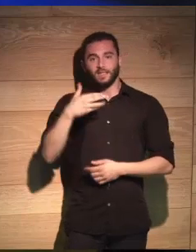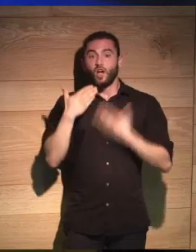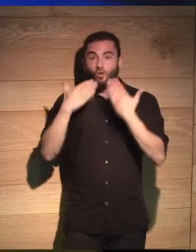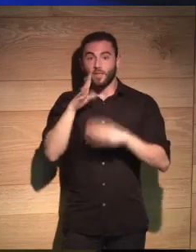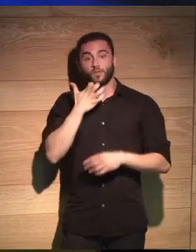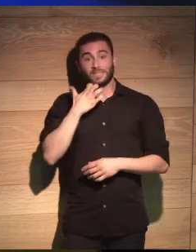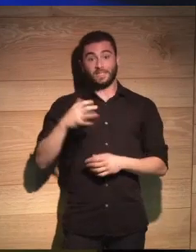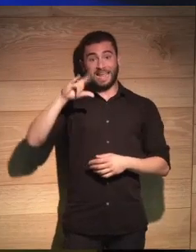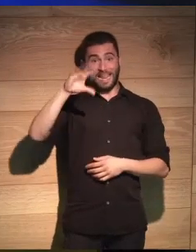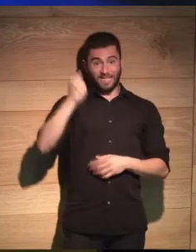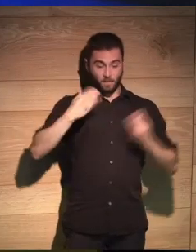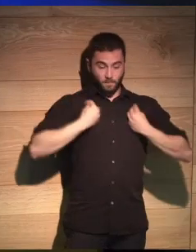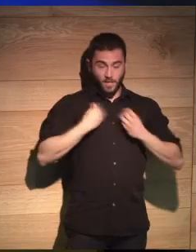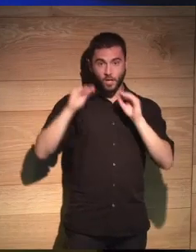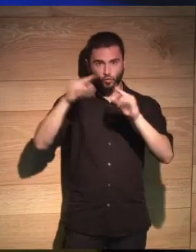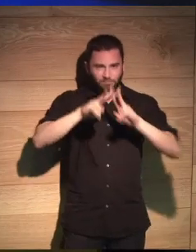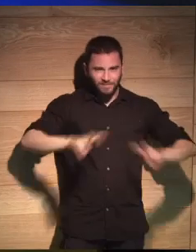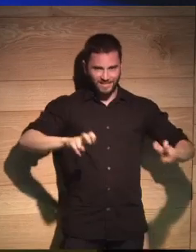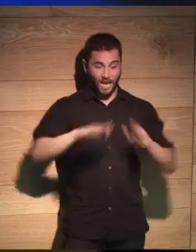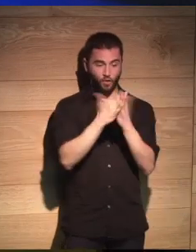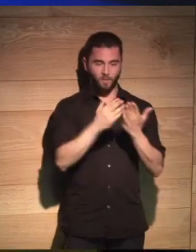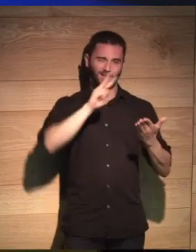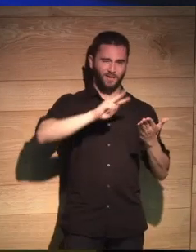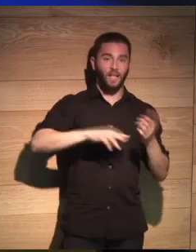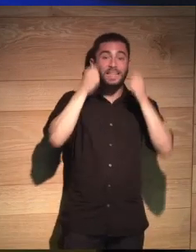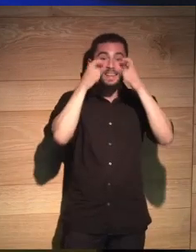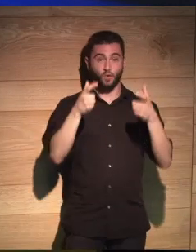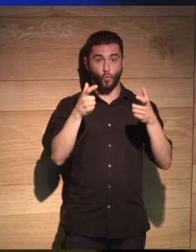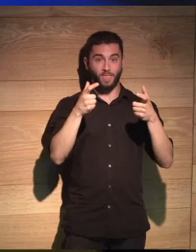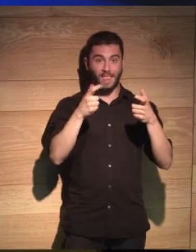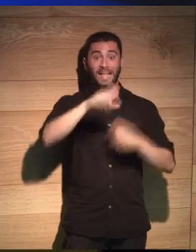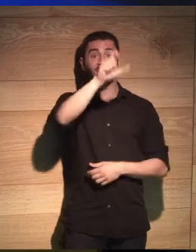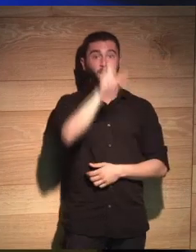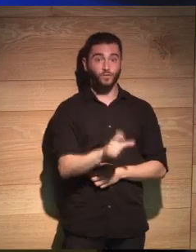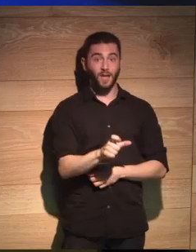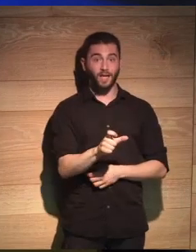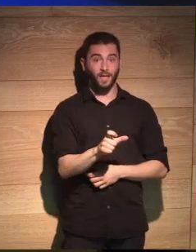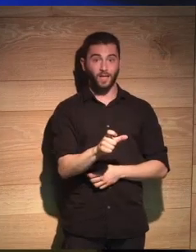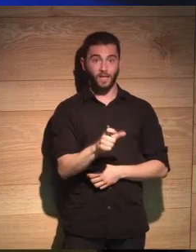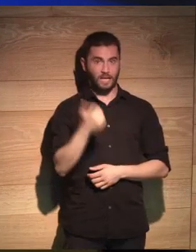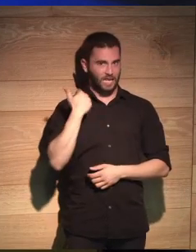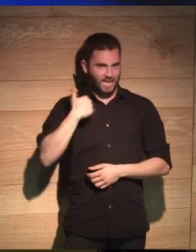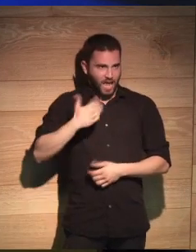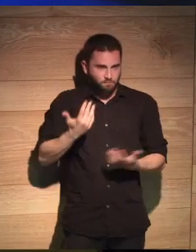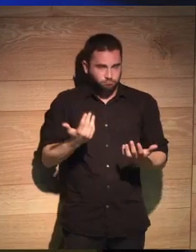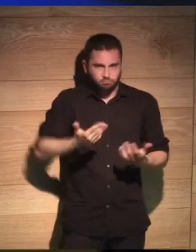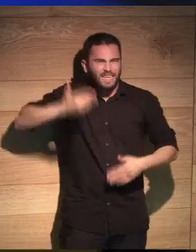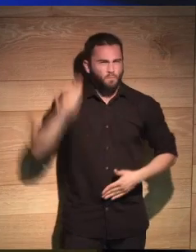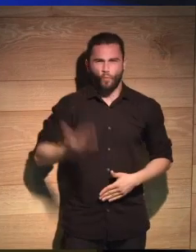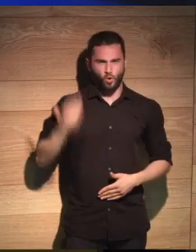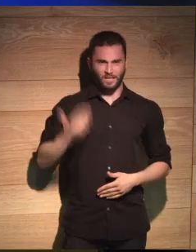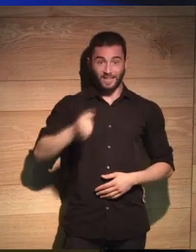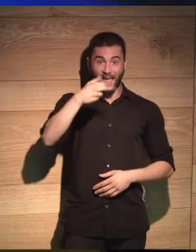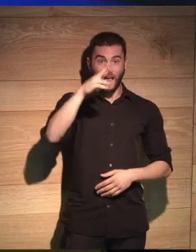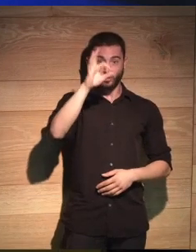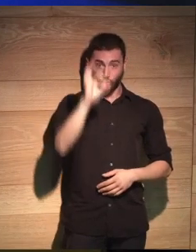el que leas esta novela es que tú te das cuenta de que el personaje era ya muy importante cuando